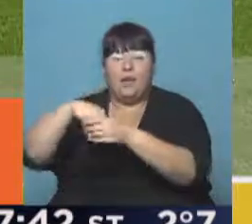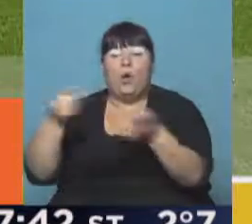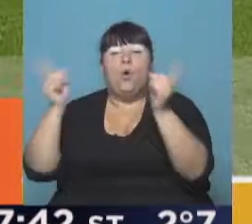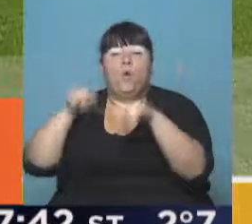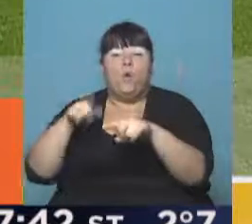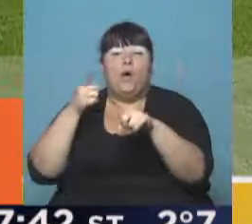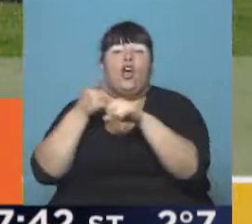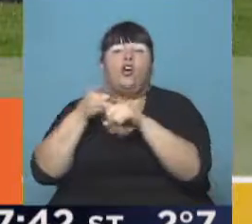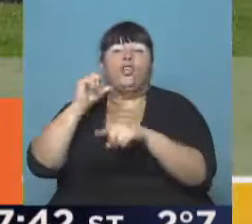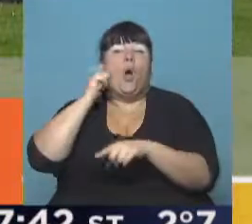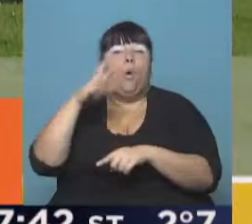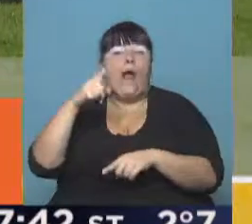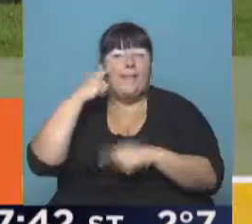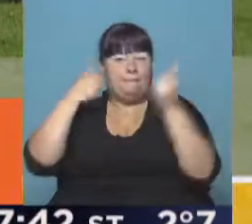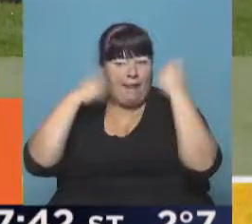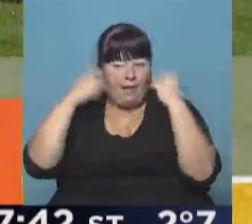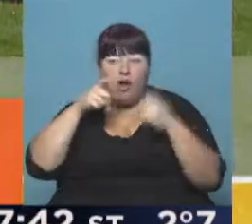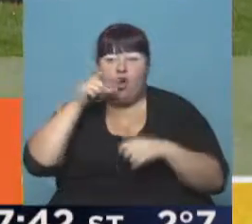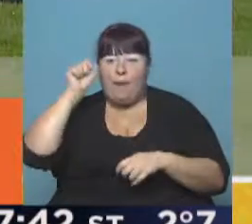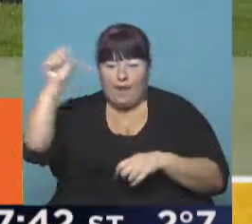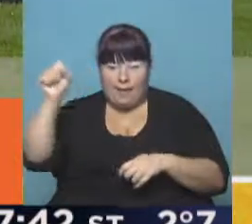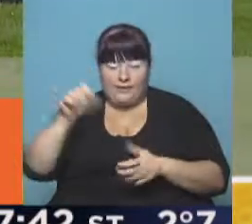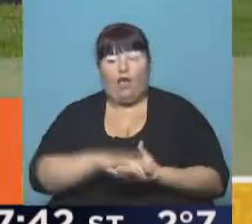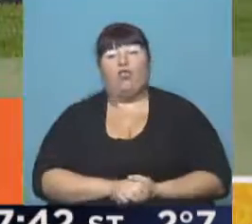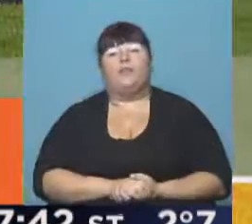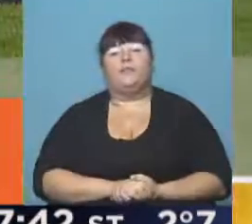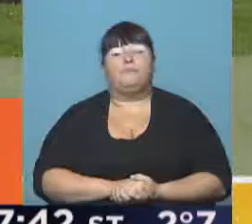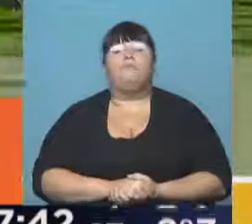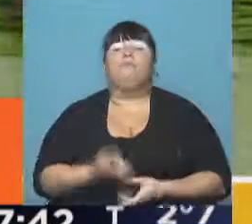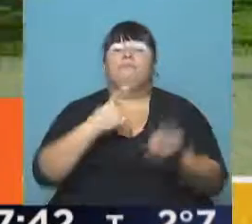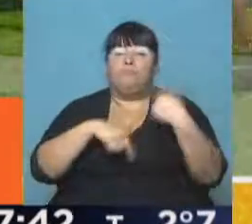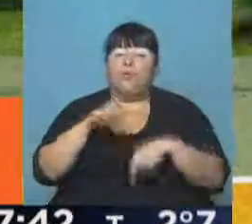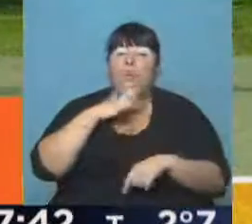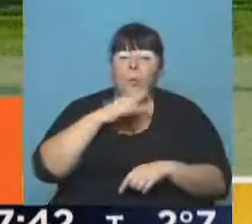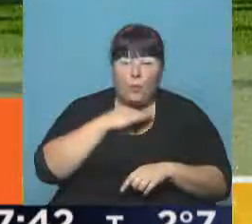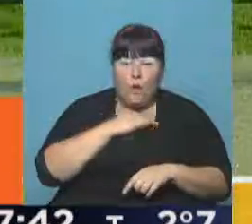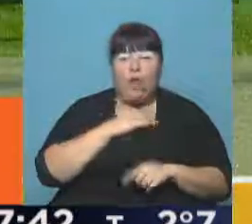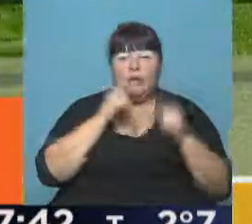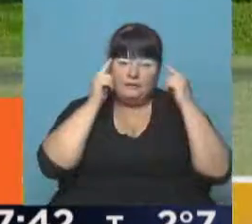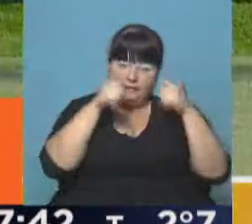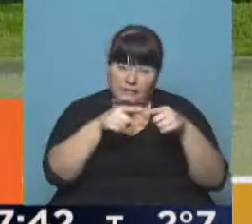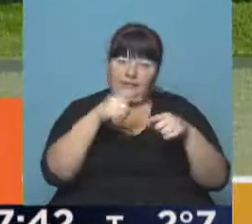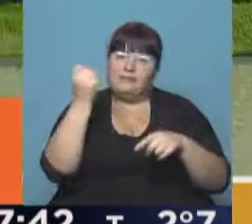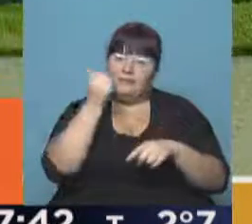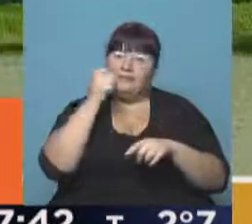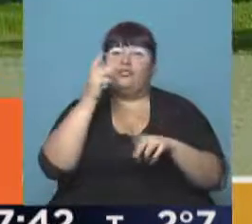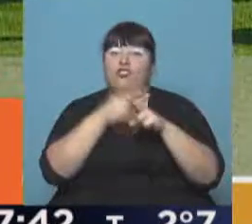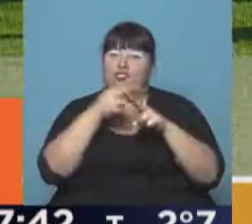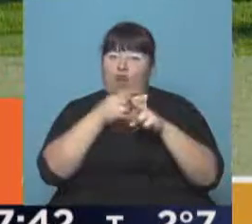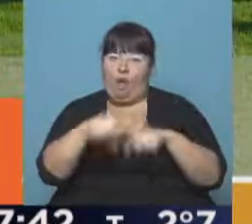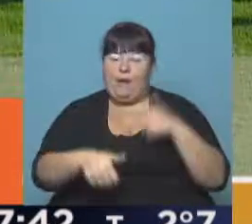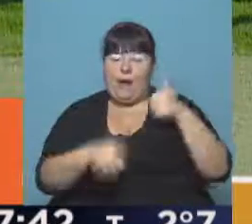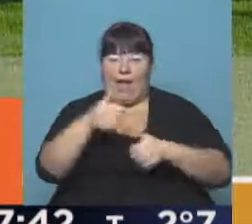vuelta ante Guaraní de Paraguay por la Copa Libertadores de América. Mientras tanto, Boca tiene objetivos y tiene nombres para